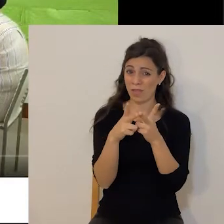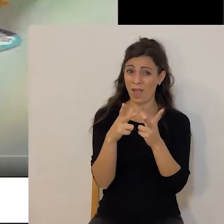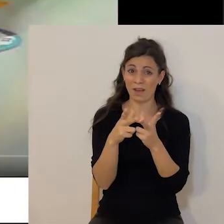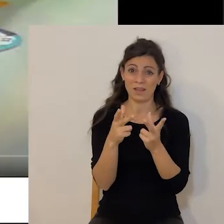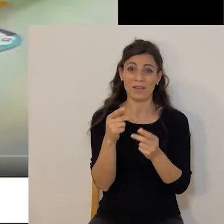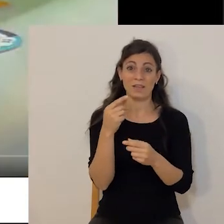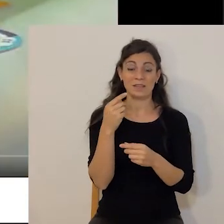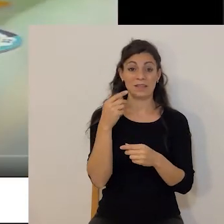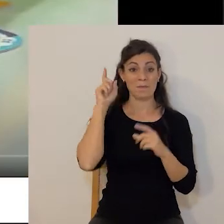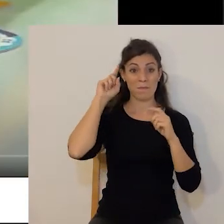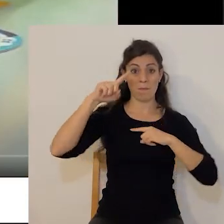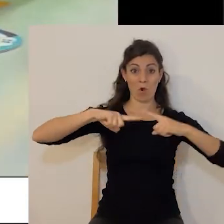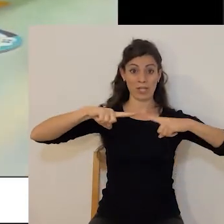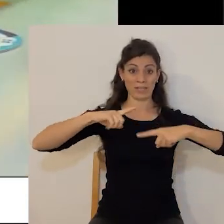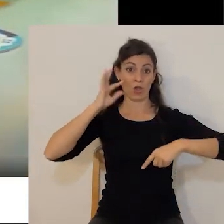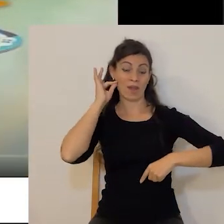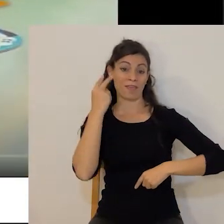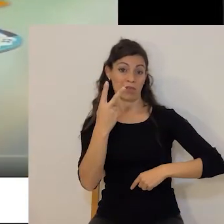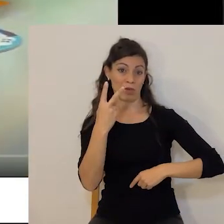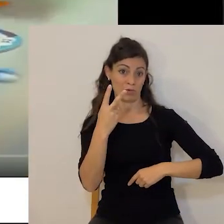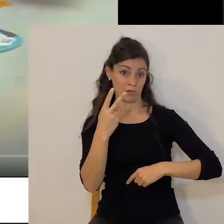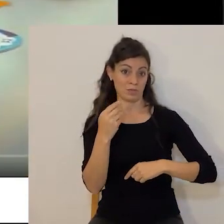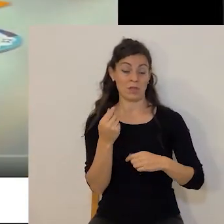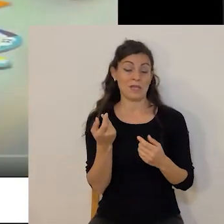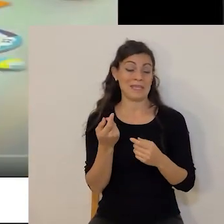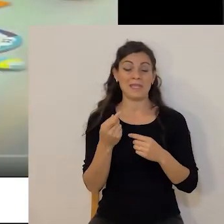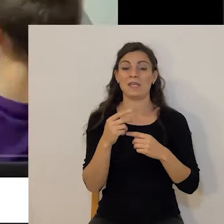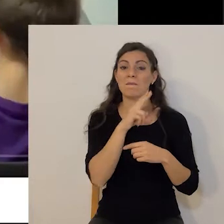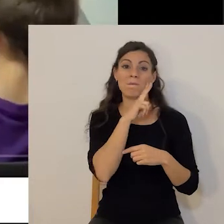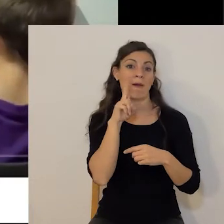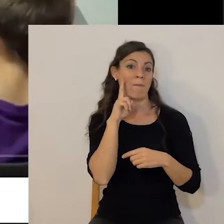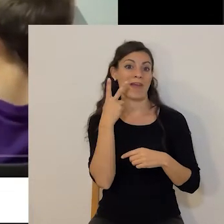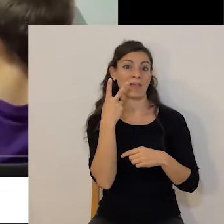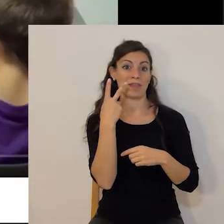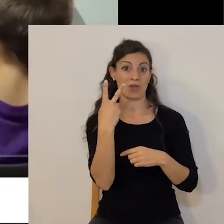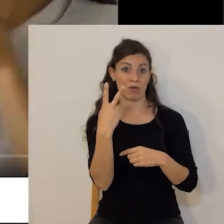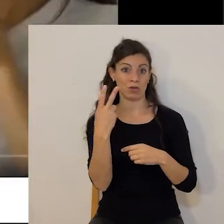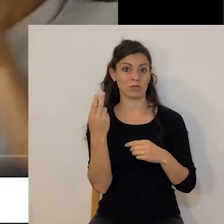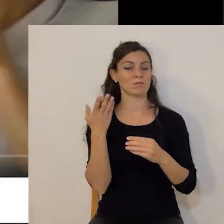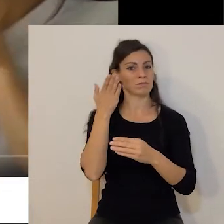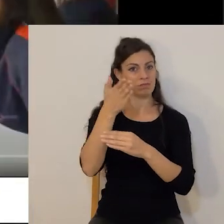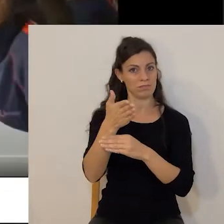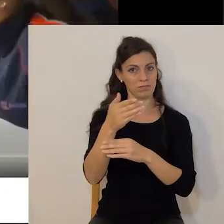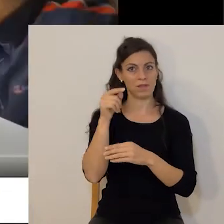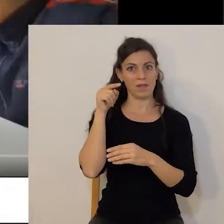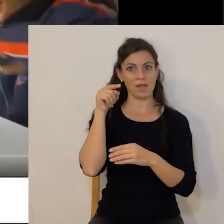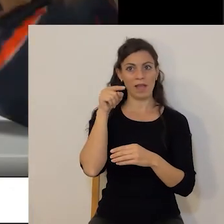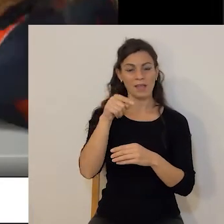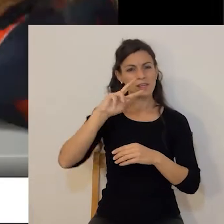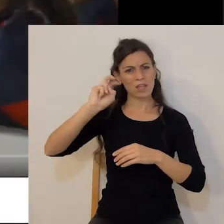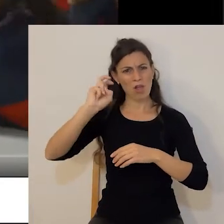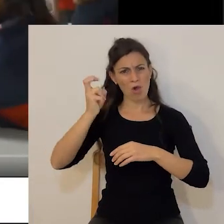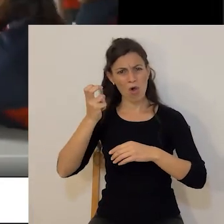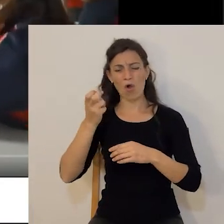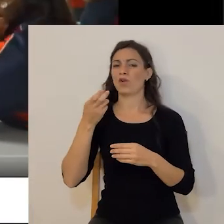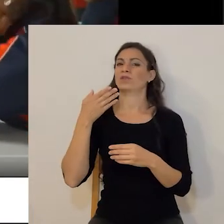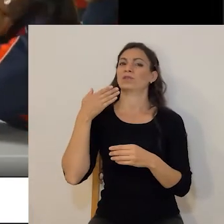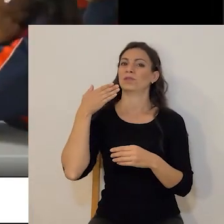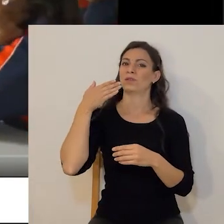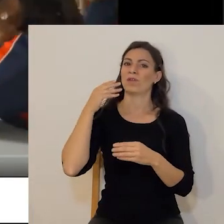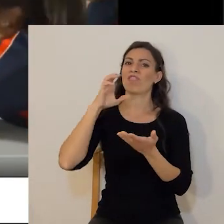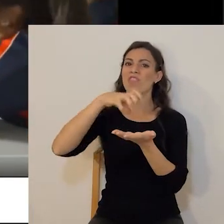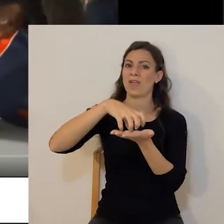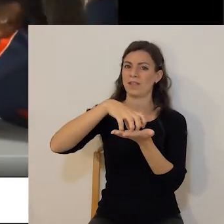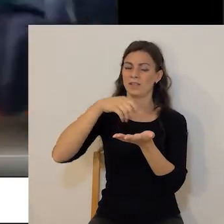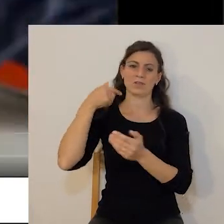fijaros, 2 monitoras, ese día vinieron 2 mamás, pues 2 mamás que les enseñamos, ¿no? Aquí otro centro